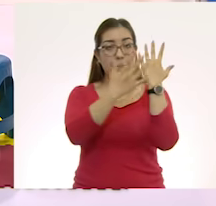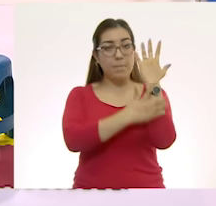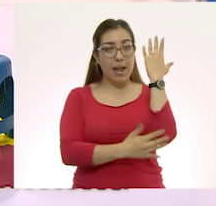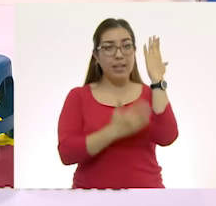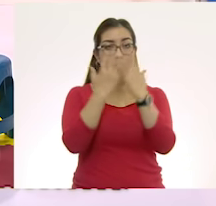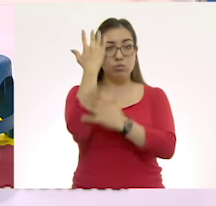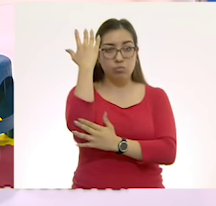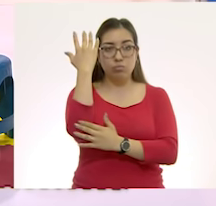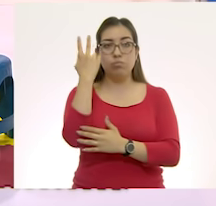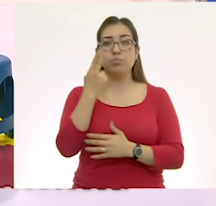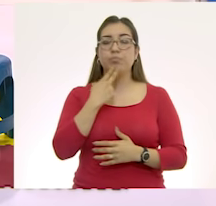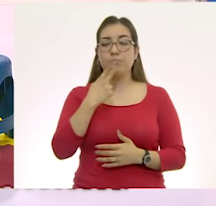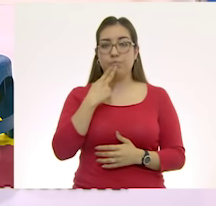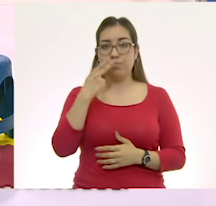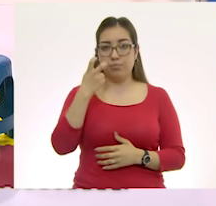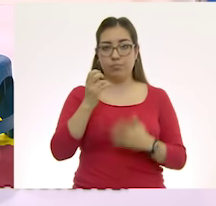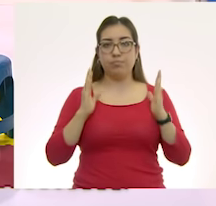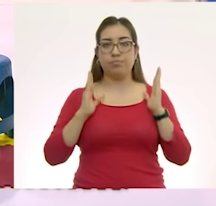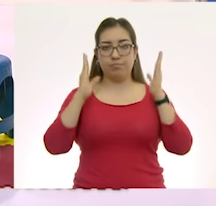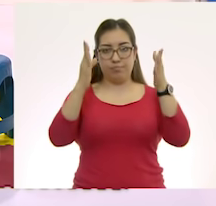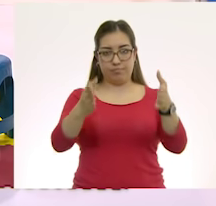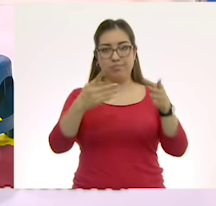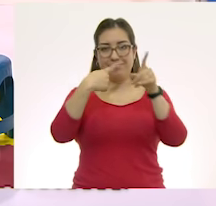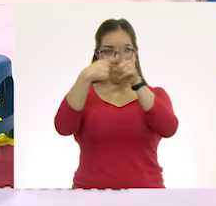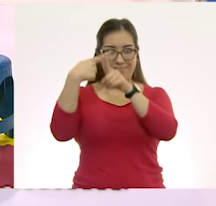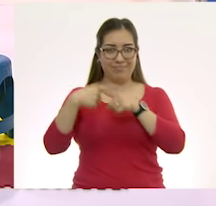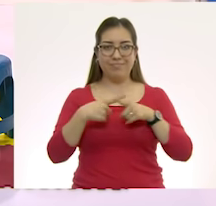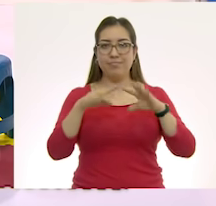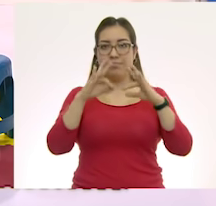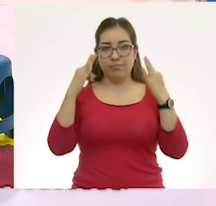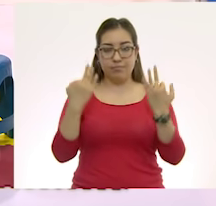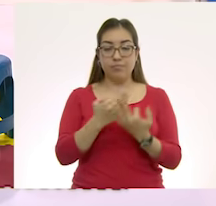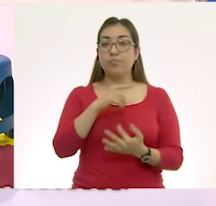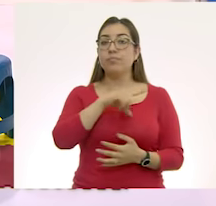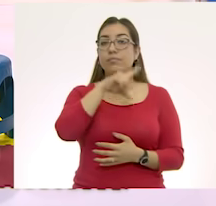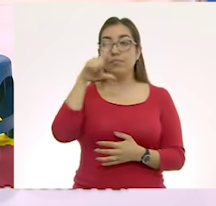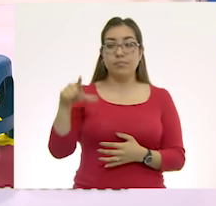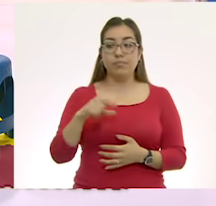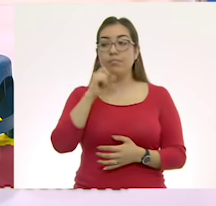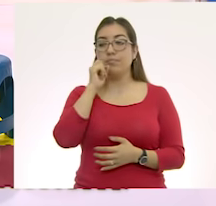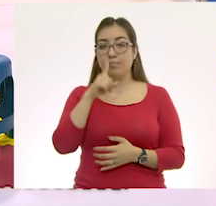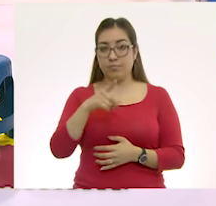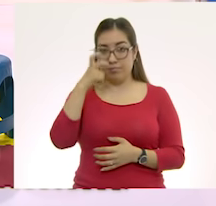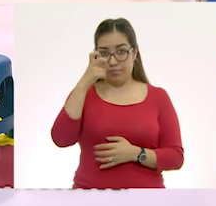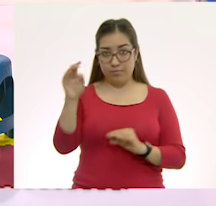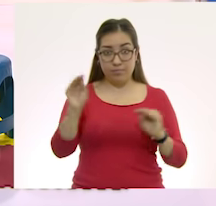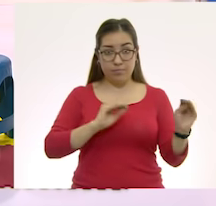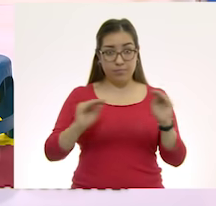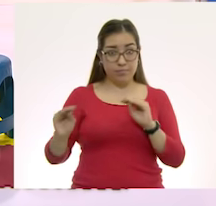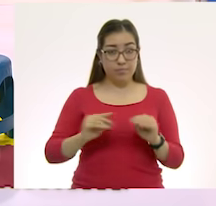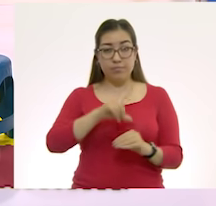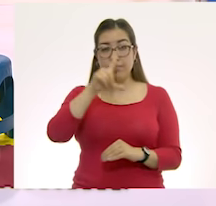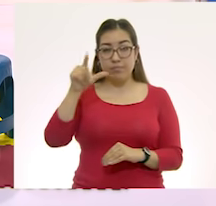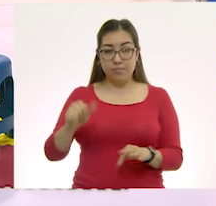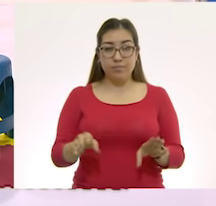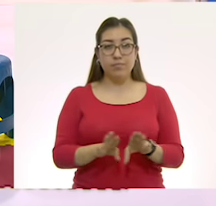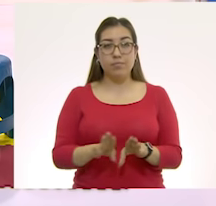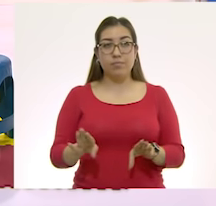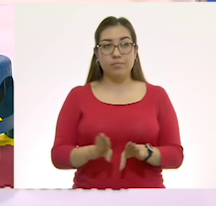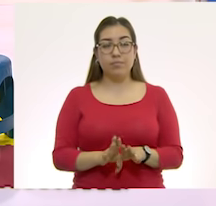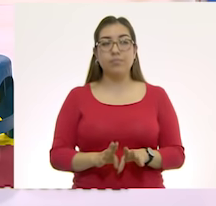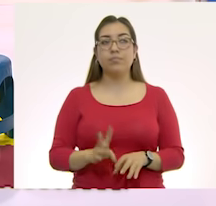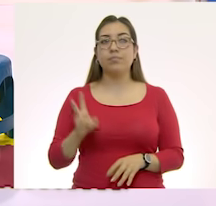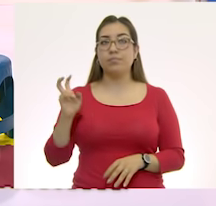hacia el frente, ¿sí? Y ahorita les vamos a ir haciendo. Y después de los movimientos ondulados, desenrollar un